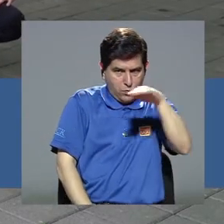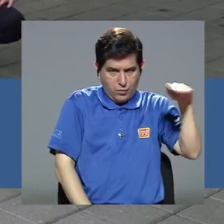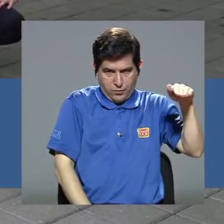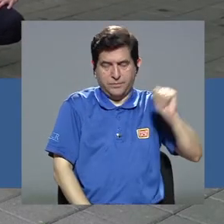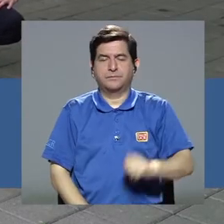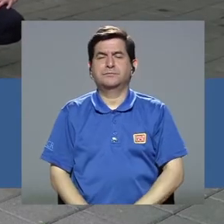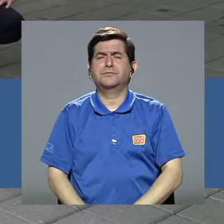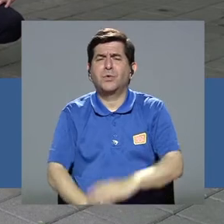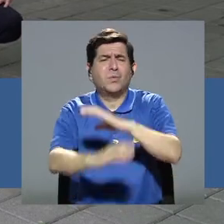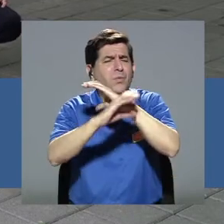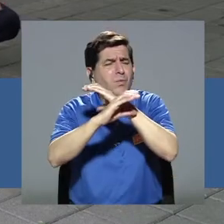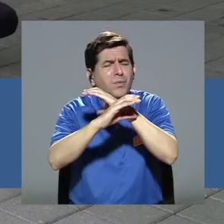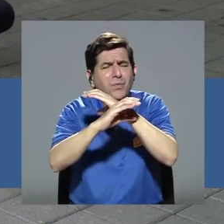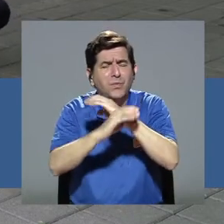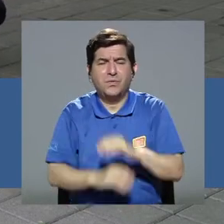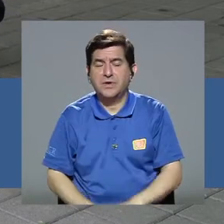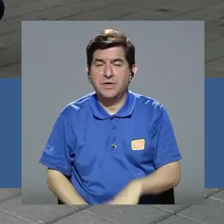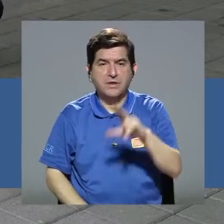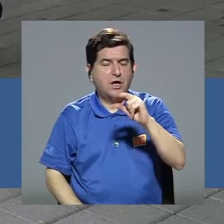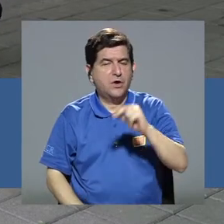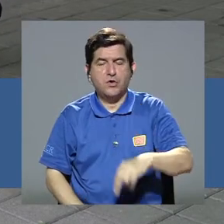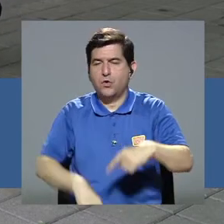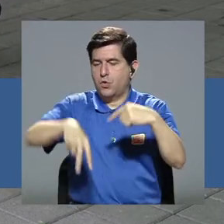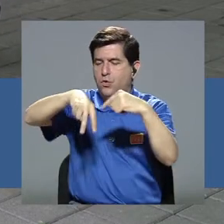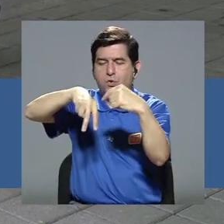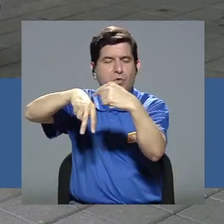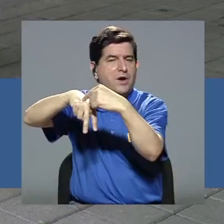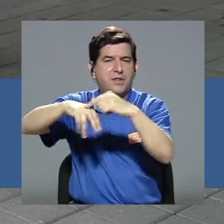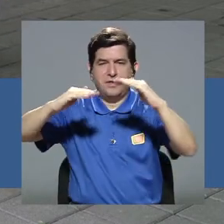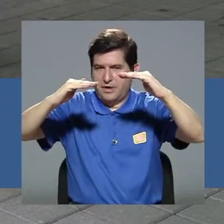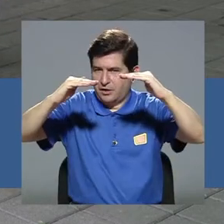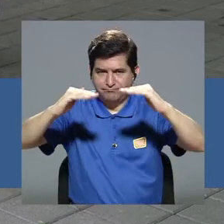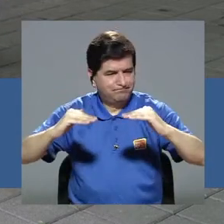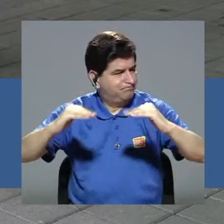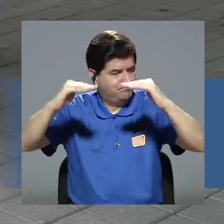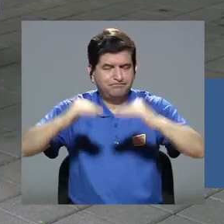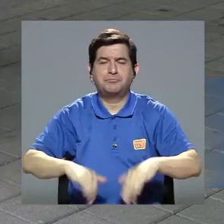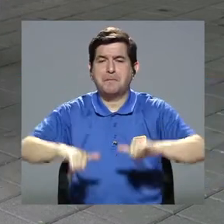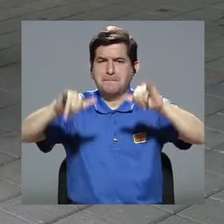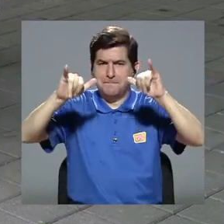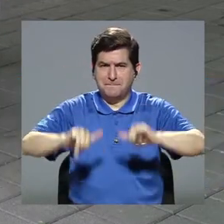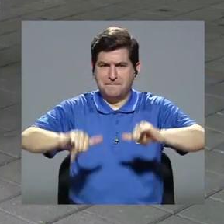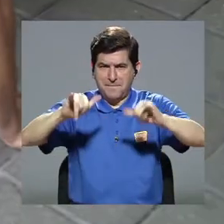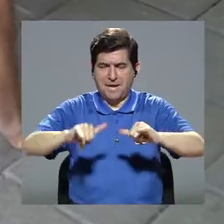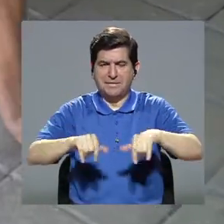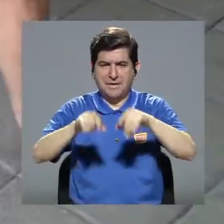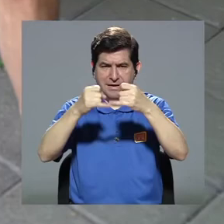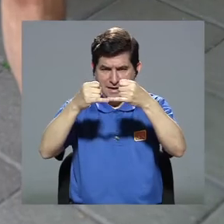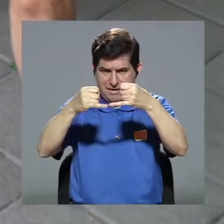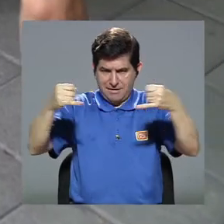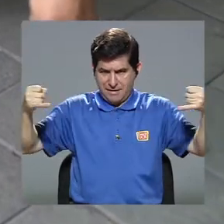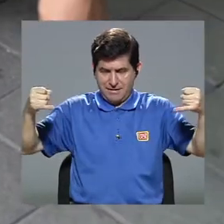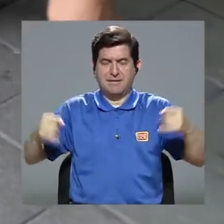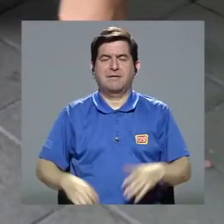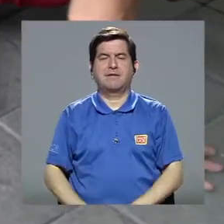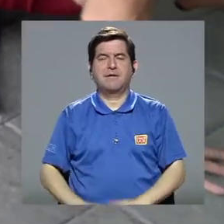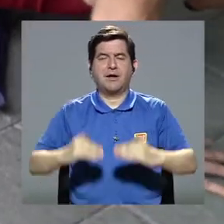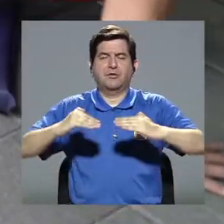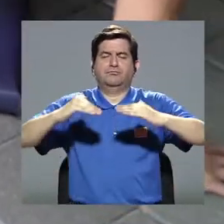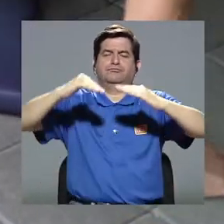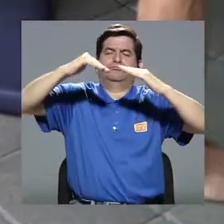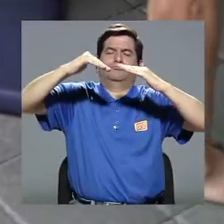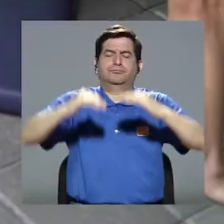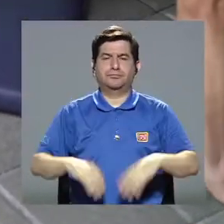posible. Cuidamos mucho en este caso de no bajar la cadera. mantenerlos siempre en esa línea, lo más